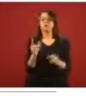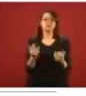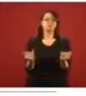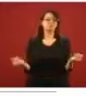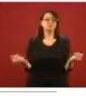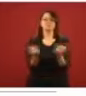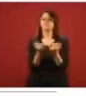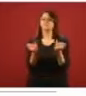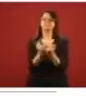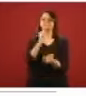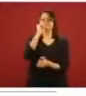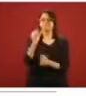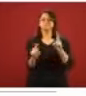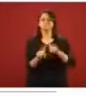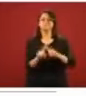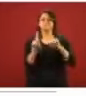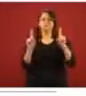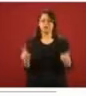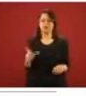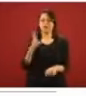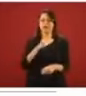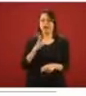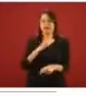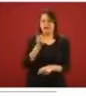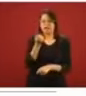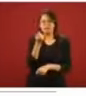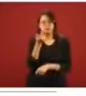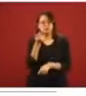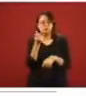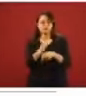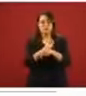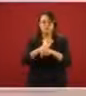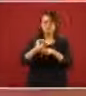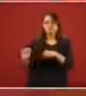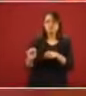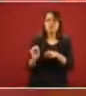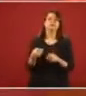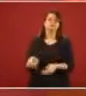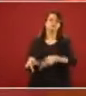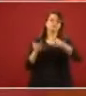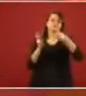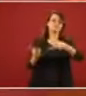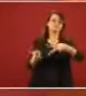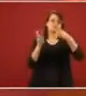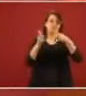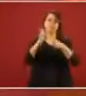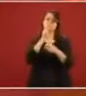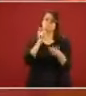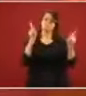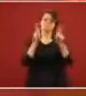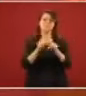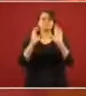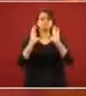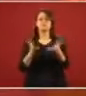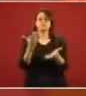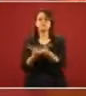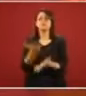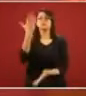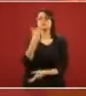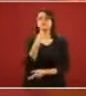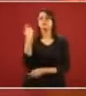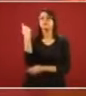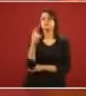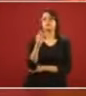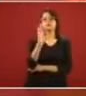que son precisamente para robar a los consumidores. Esta también se va directo a la Fiscalía General